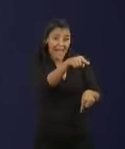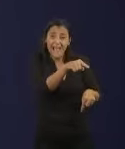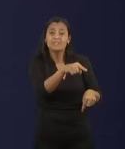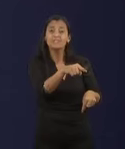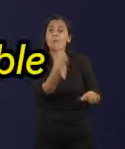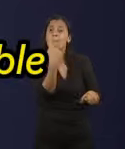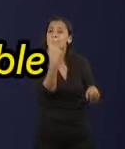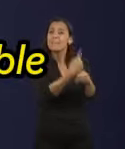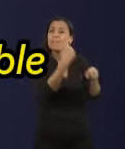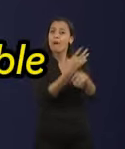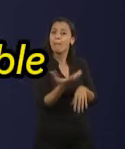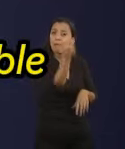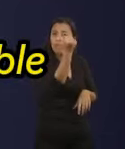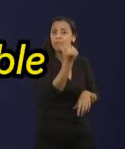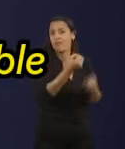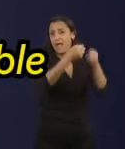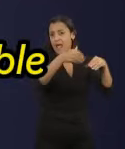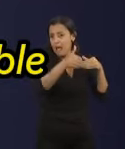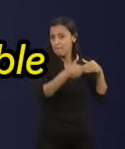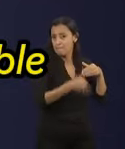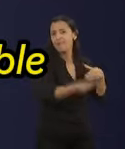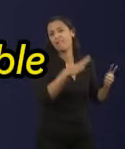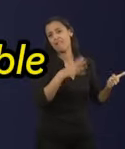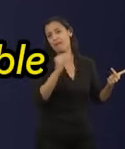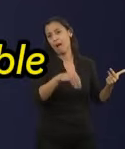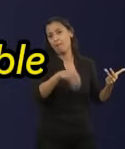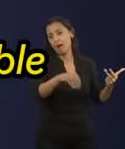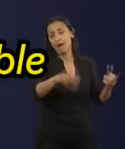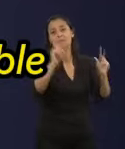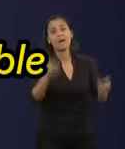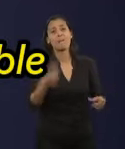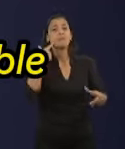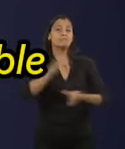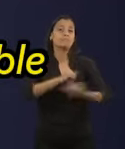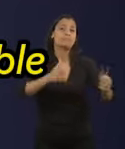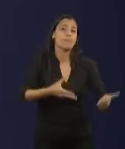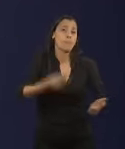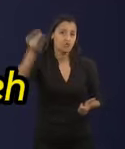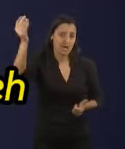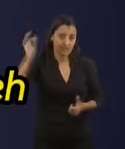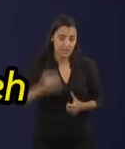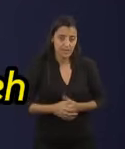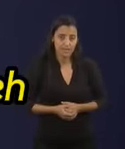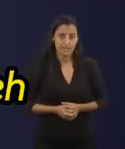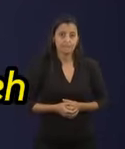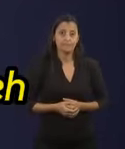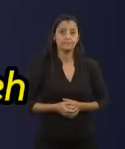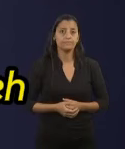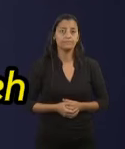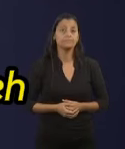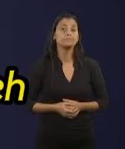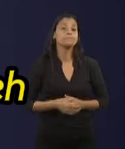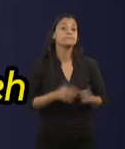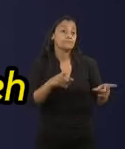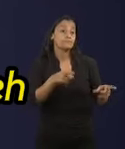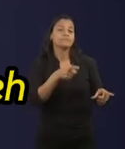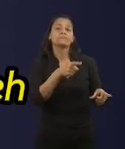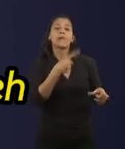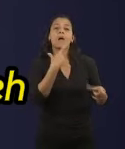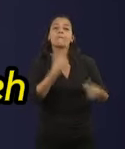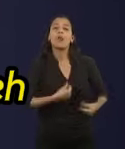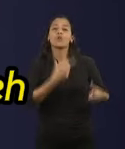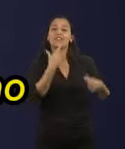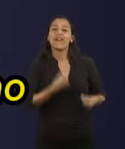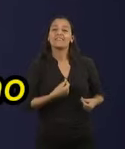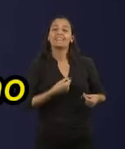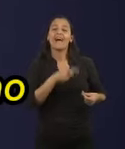haciendo lo hemos dicho también innumerable cantidad de veces te tomo el reclamo de de